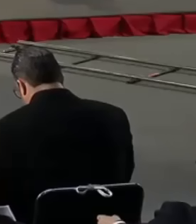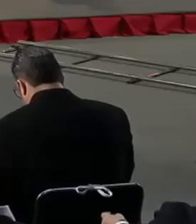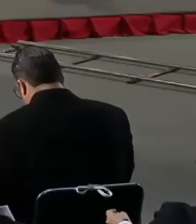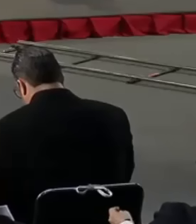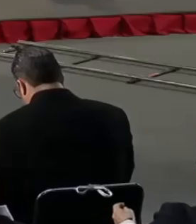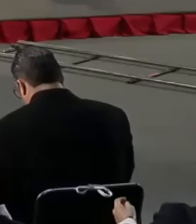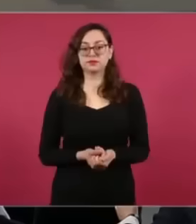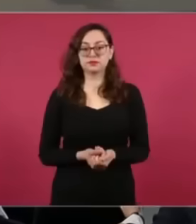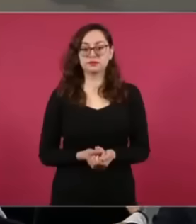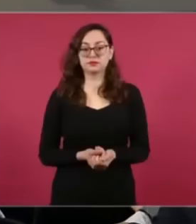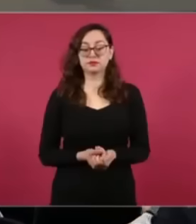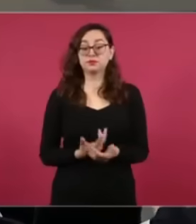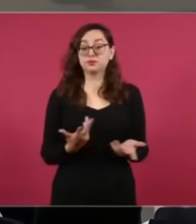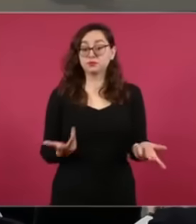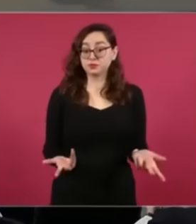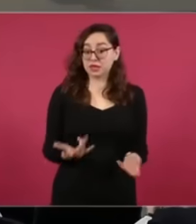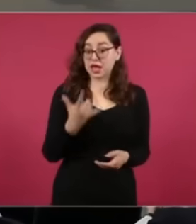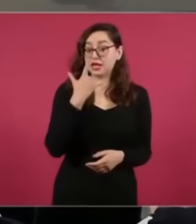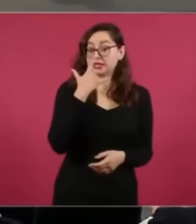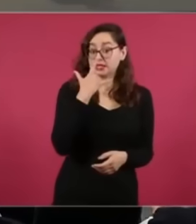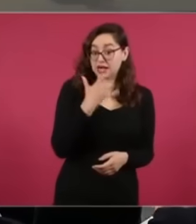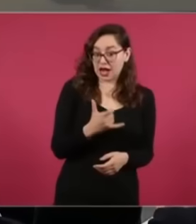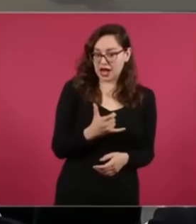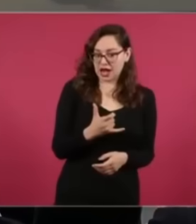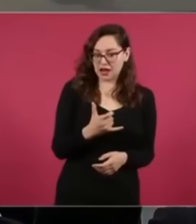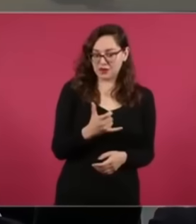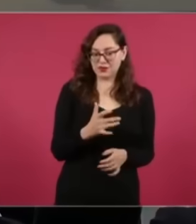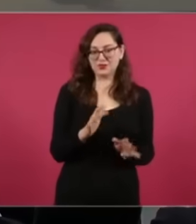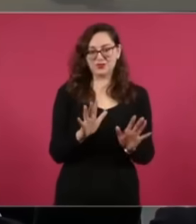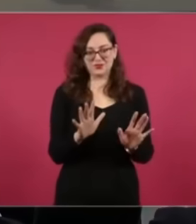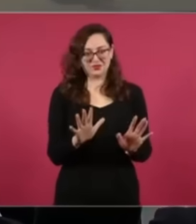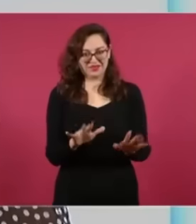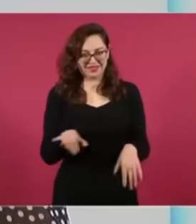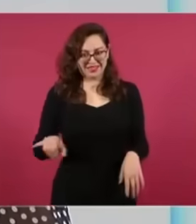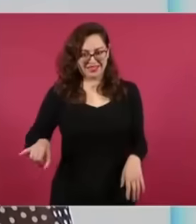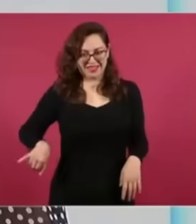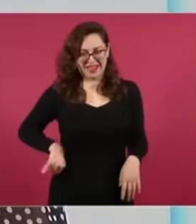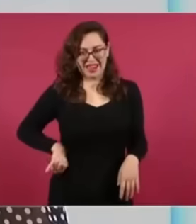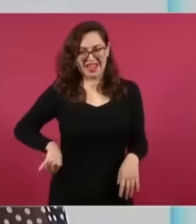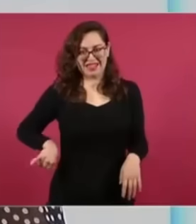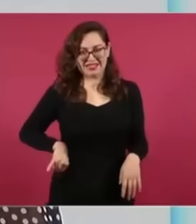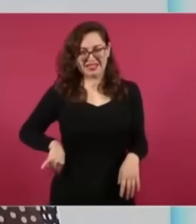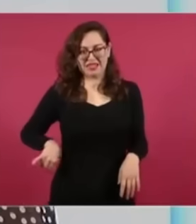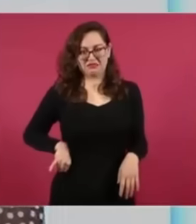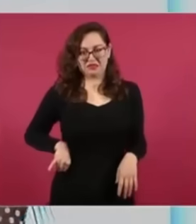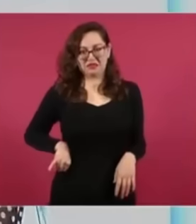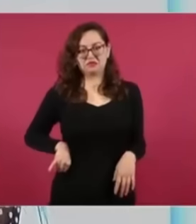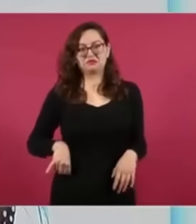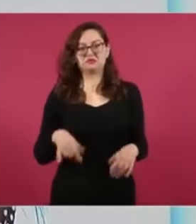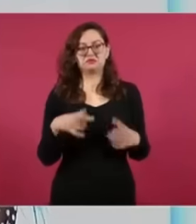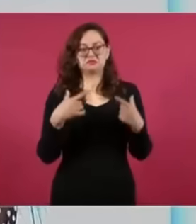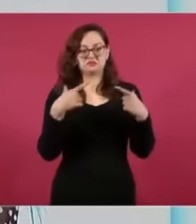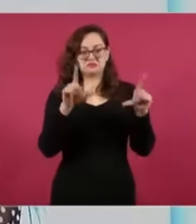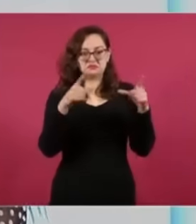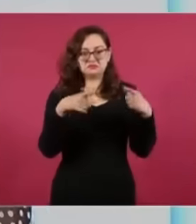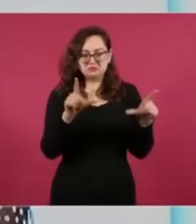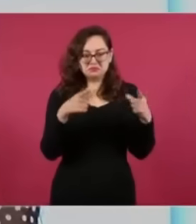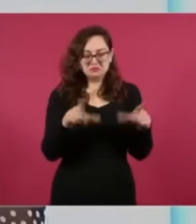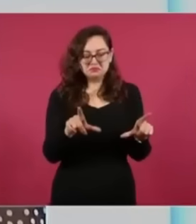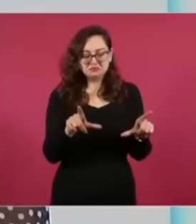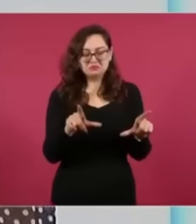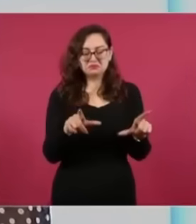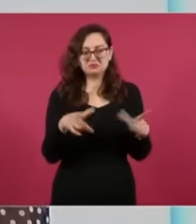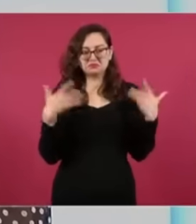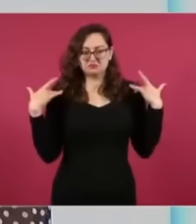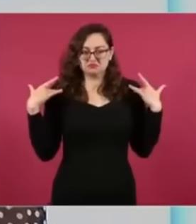Casualmente, y no casualmente, pero llama mucho la atención que los discursos moderados calan mucho menos. Esto